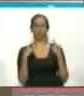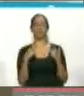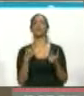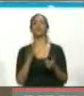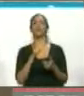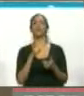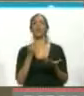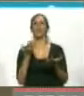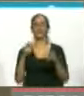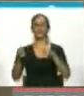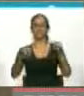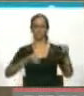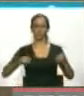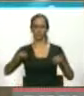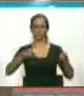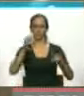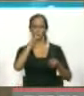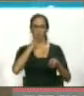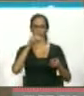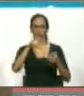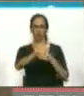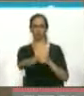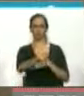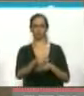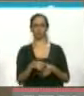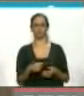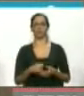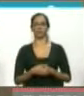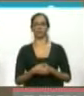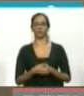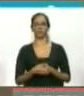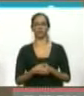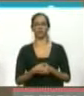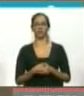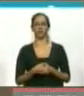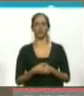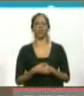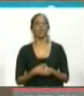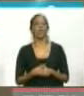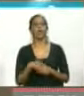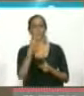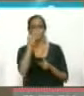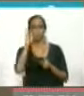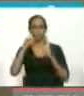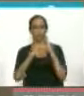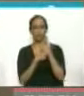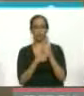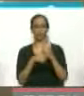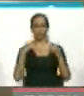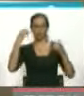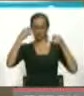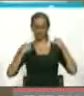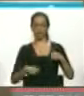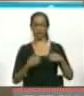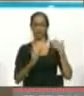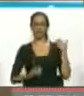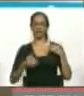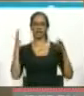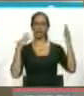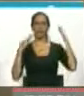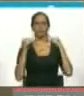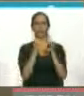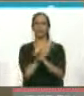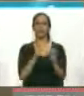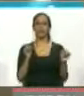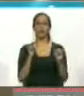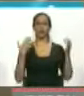guaire el profe dice leche 2020 se ataca al payaso why do se disfraza de presidente interna vales pero ya terminó el carnaval y